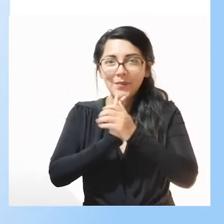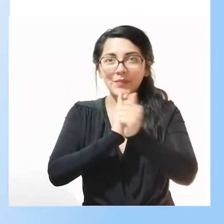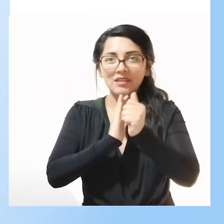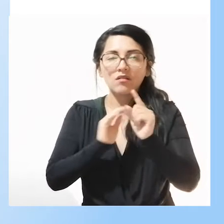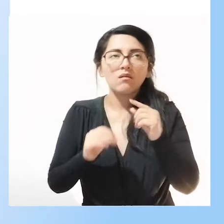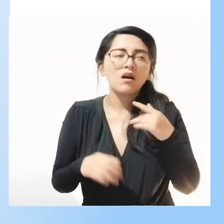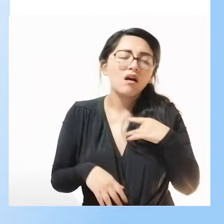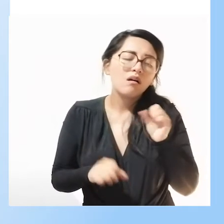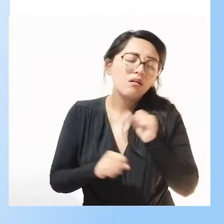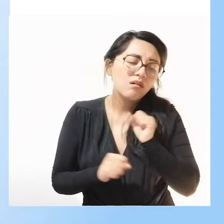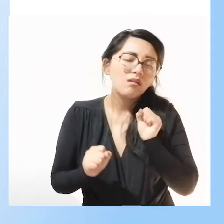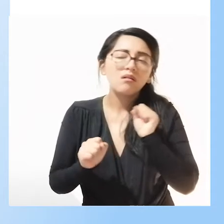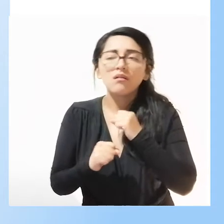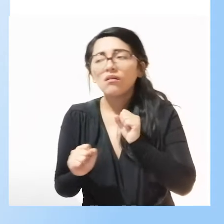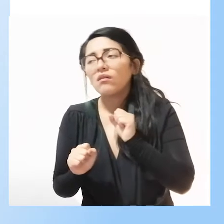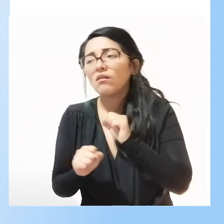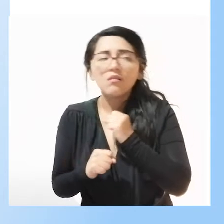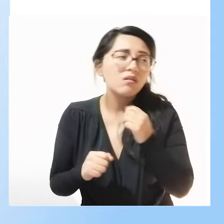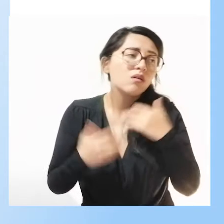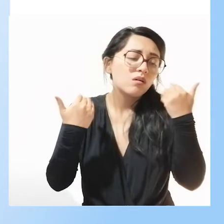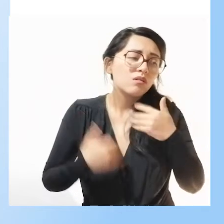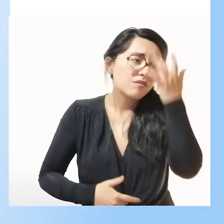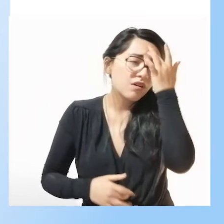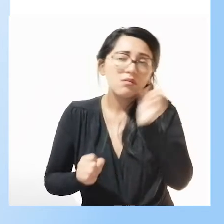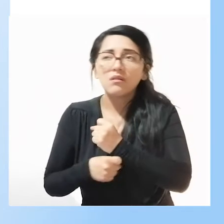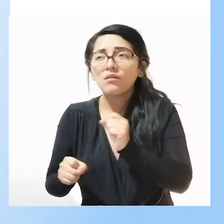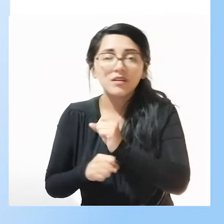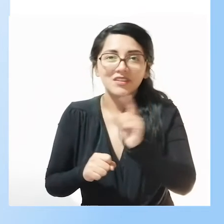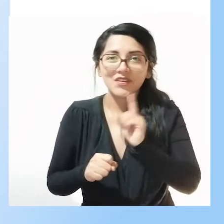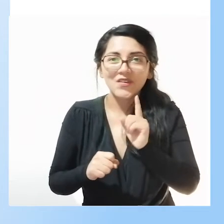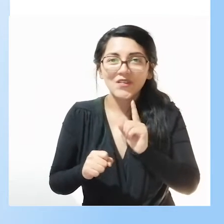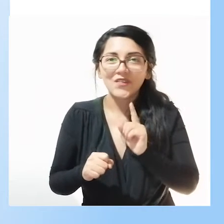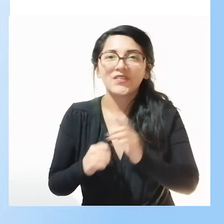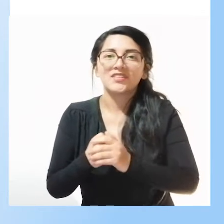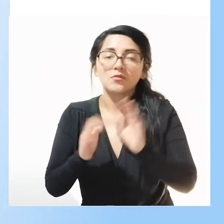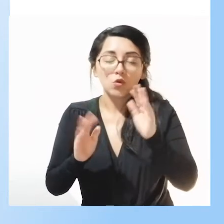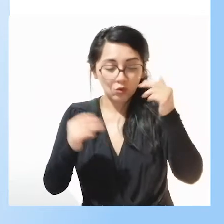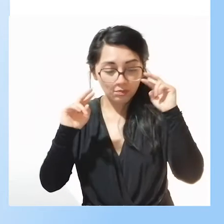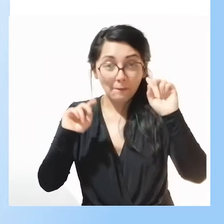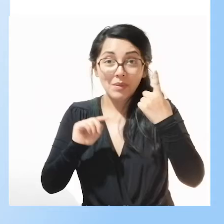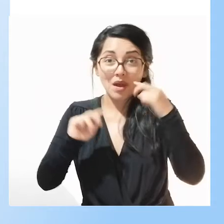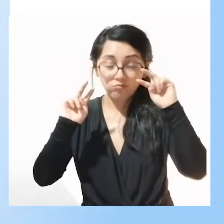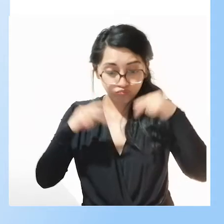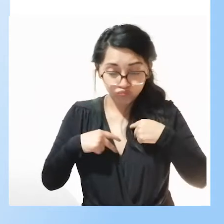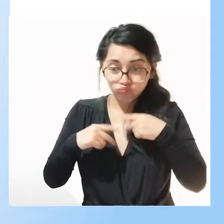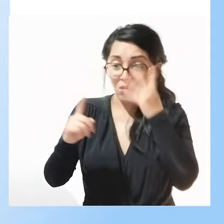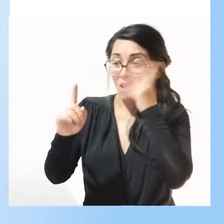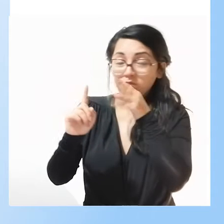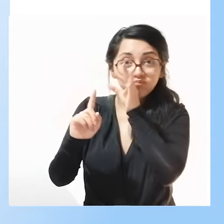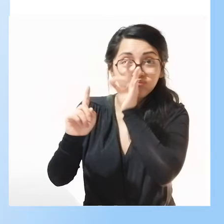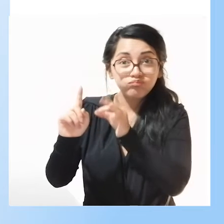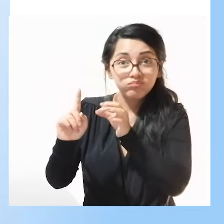con limitaciones. Entonces, esta perspectiva tiene la vertiente individual y la familiar, con el objetivo